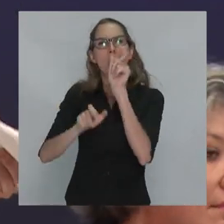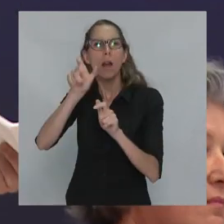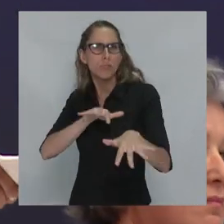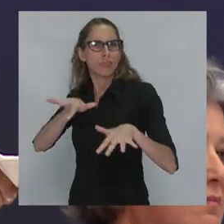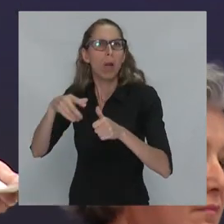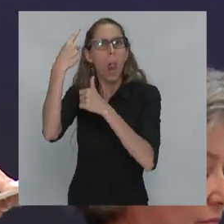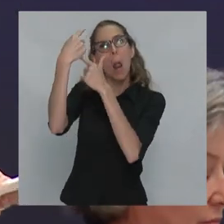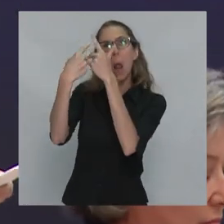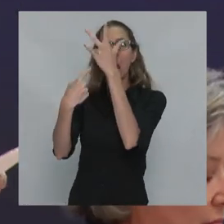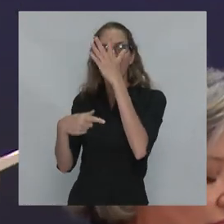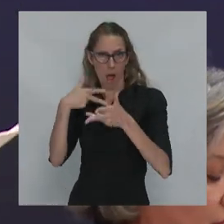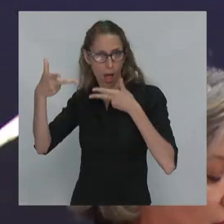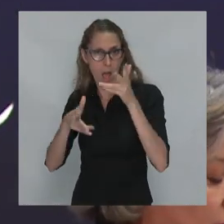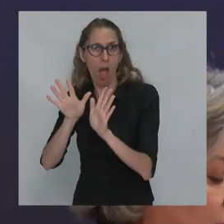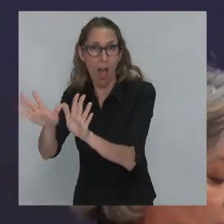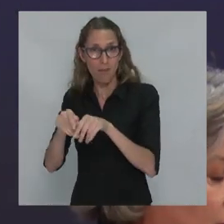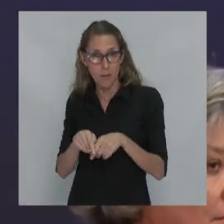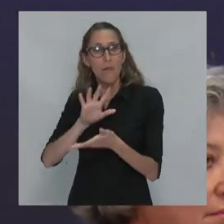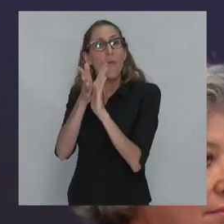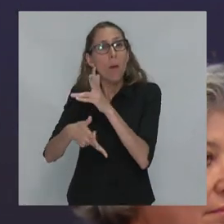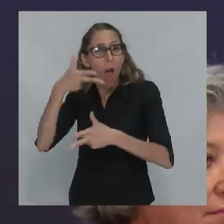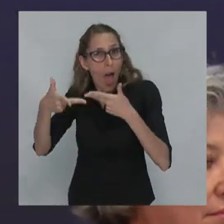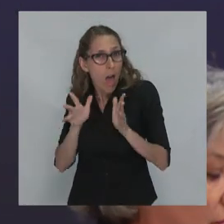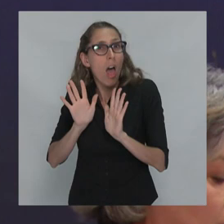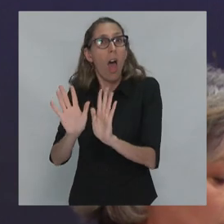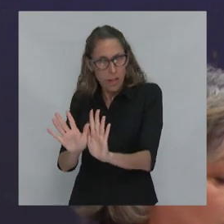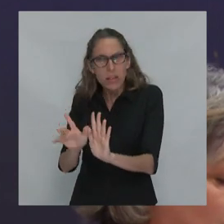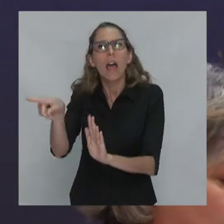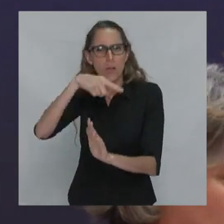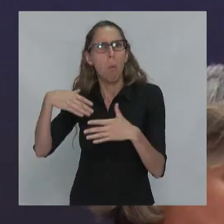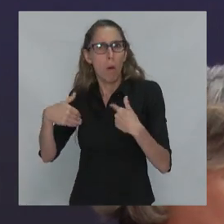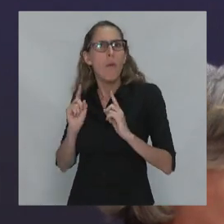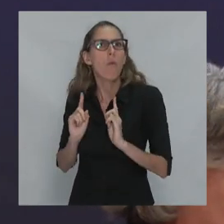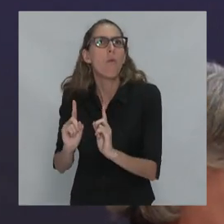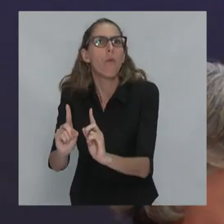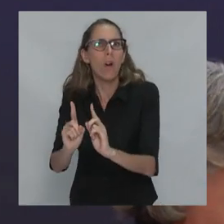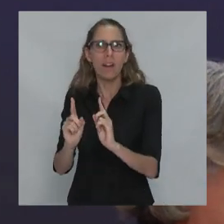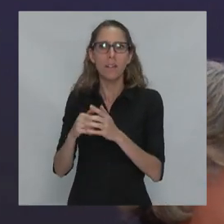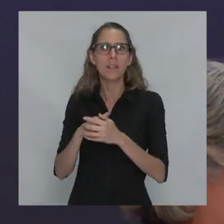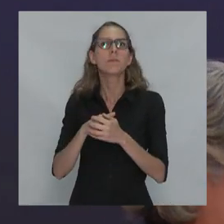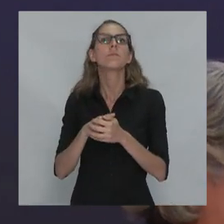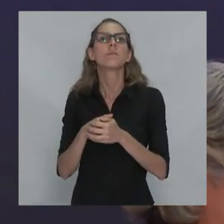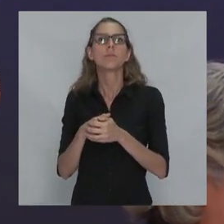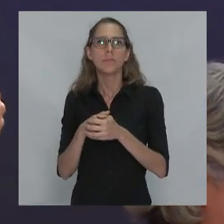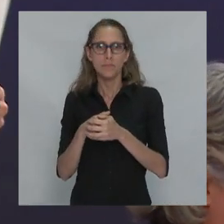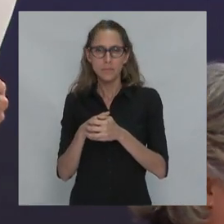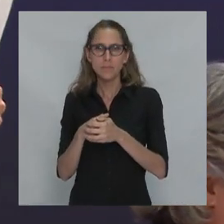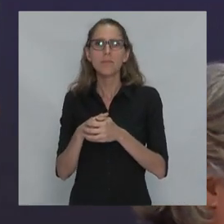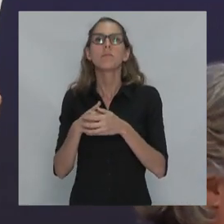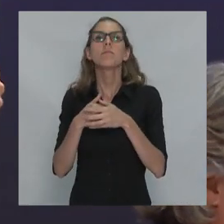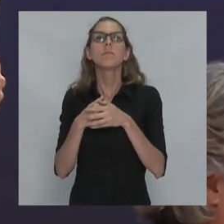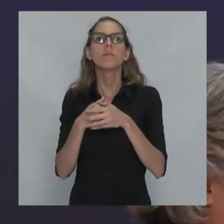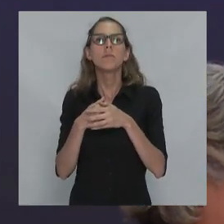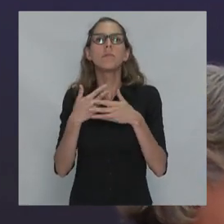Y es ese consignismo el que les permite sostener junto con estas consignas y al mismo tiempo que se trata